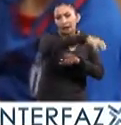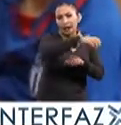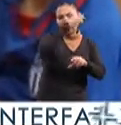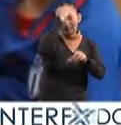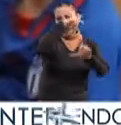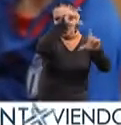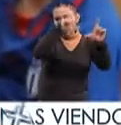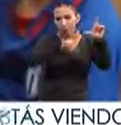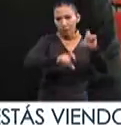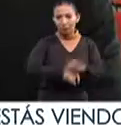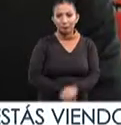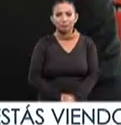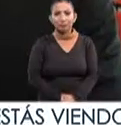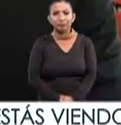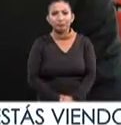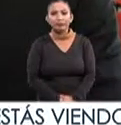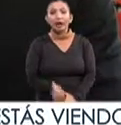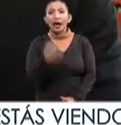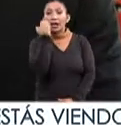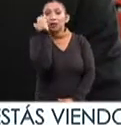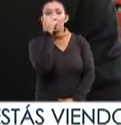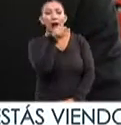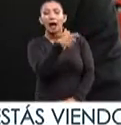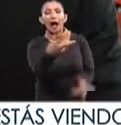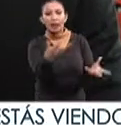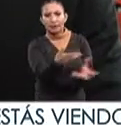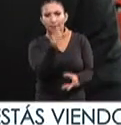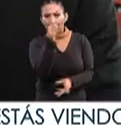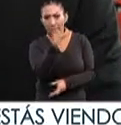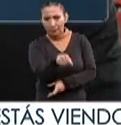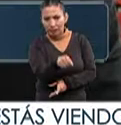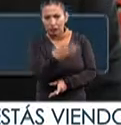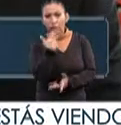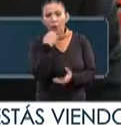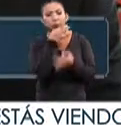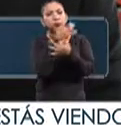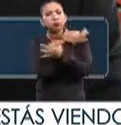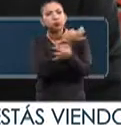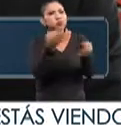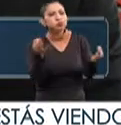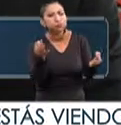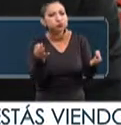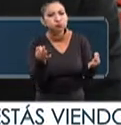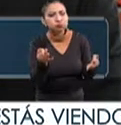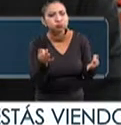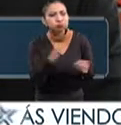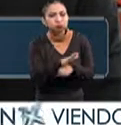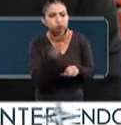la República Mexicana. Las escuelas lo que han hecho con este tipo de difusión